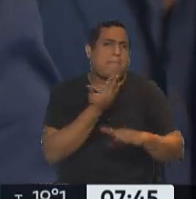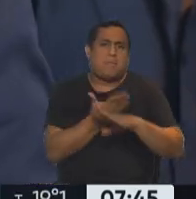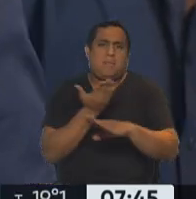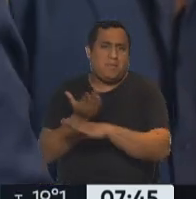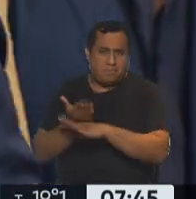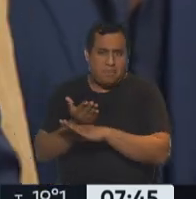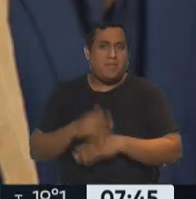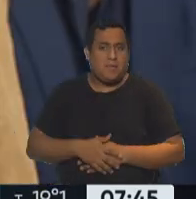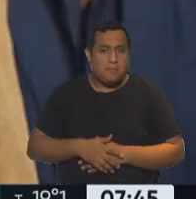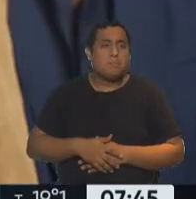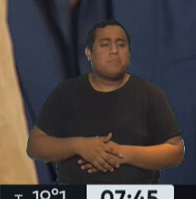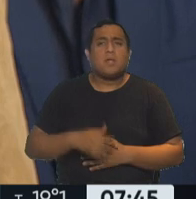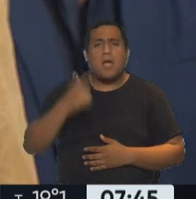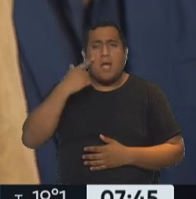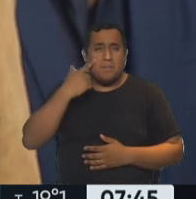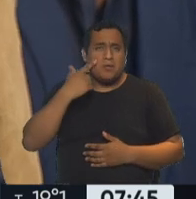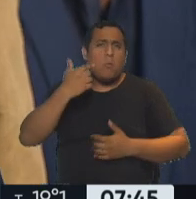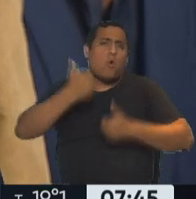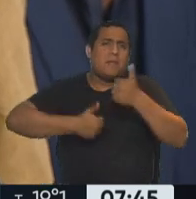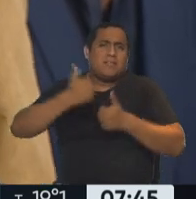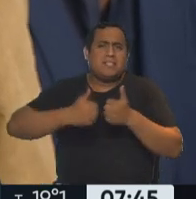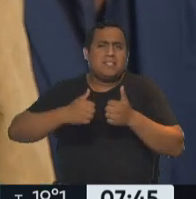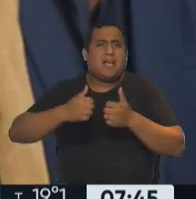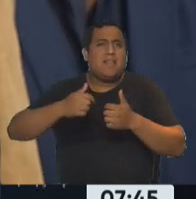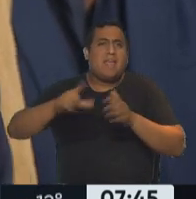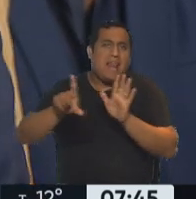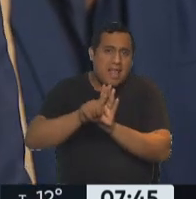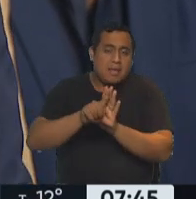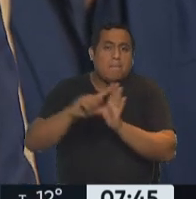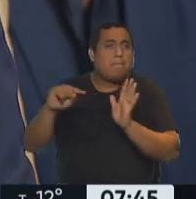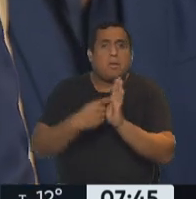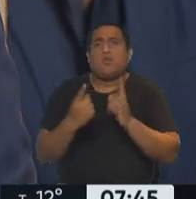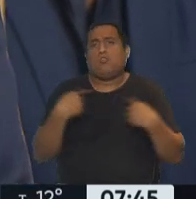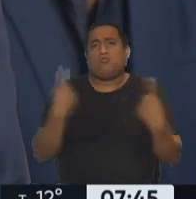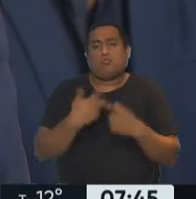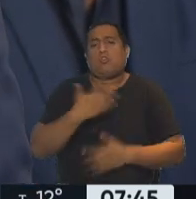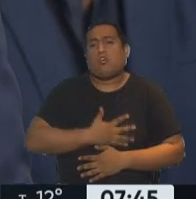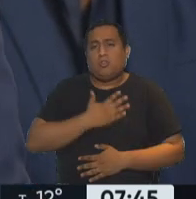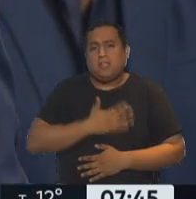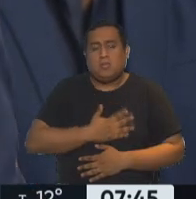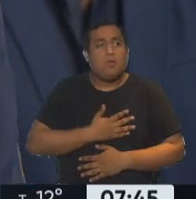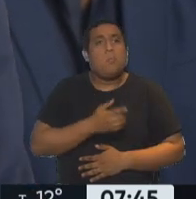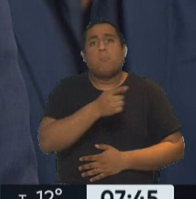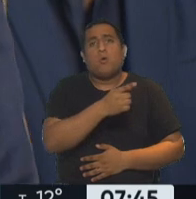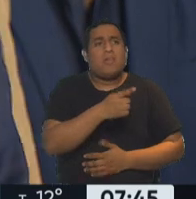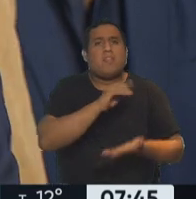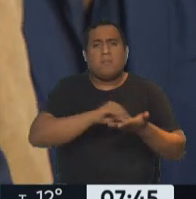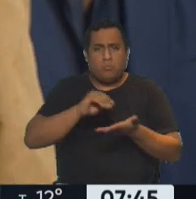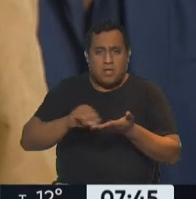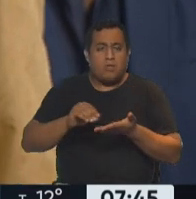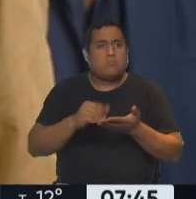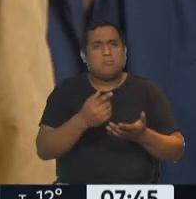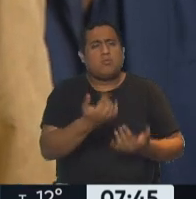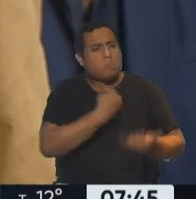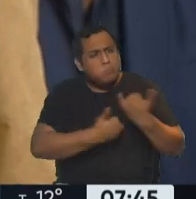una competencia legislativa y por eso estamos contentos de lo que nos manifestaron los diputados y diputadas